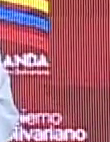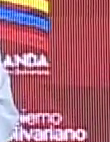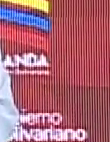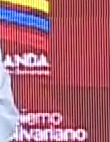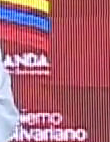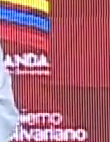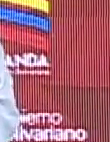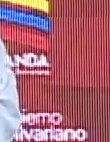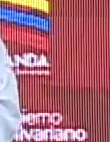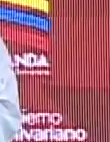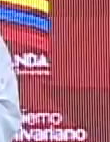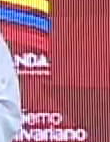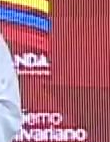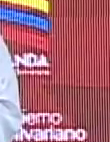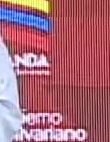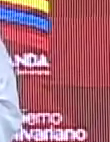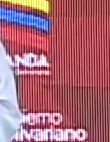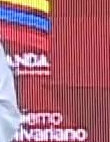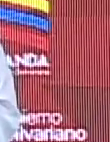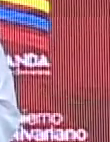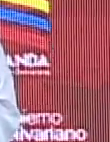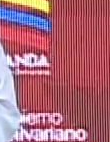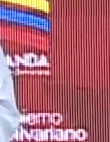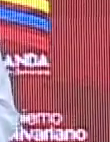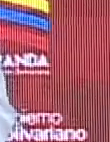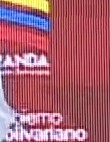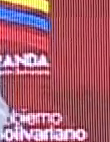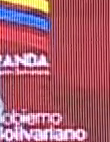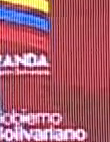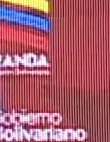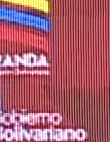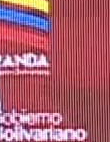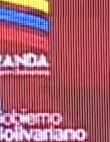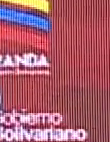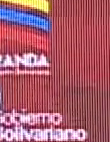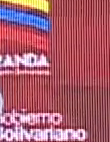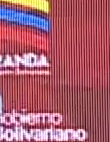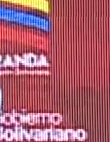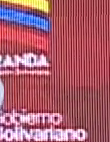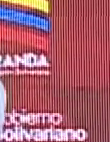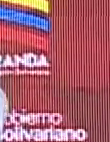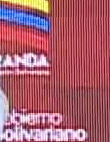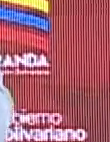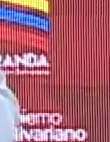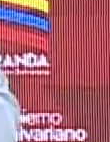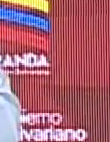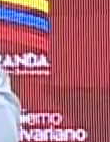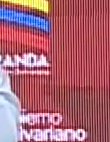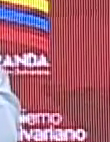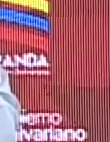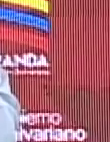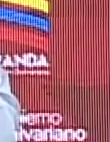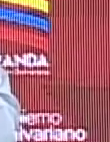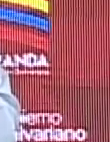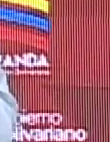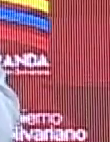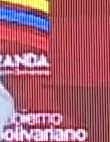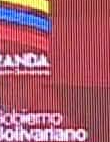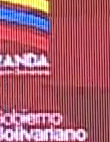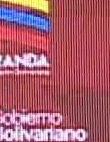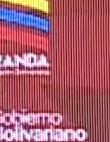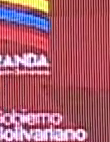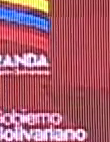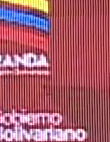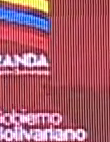hay un 70% de pobreza. La gente no tiene viviendas, condiciones, nada. Y hay